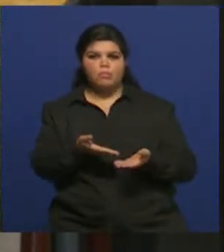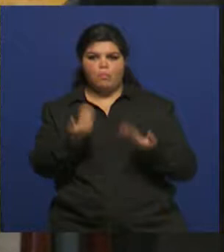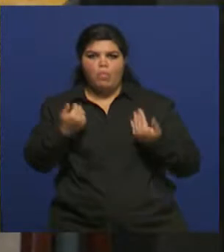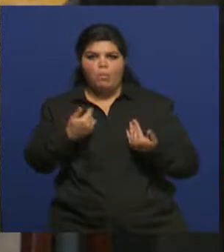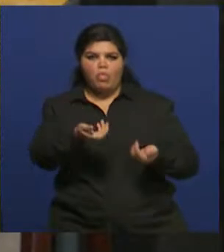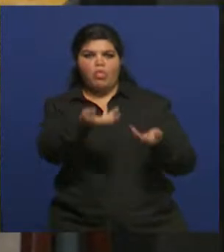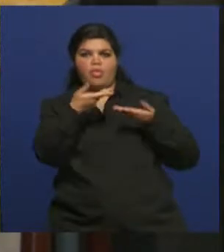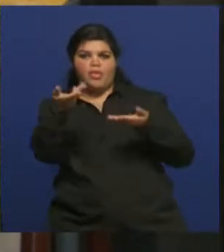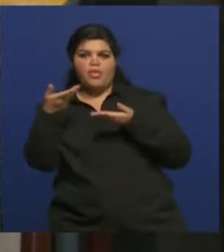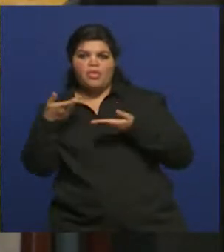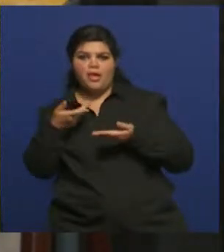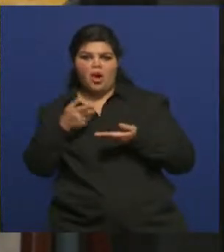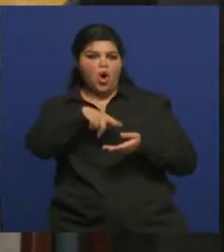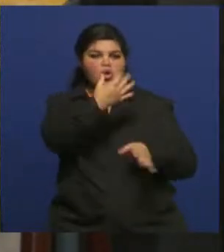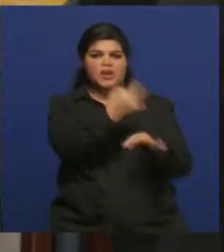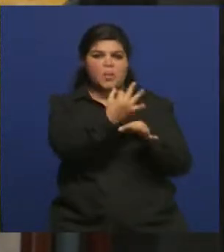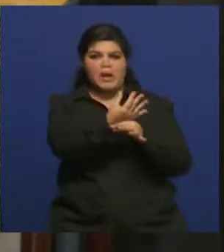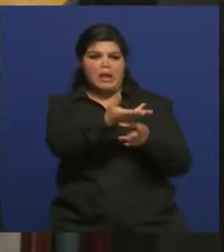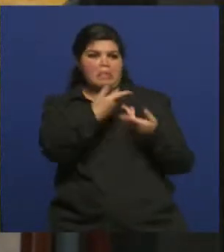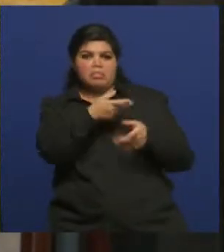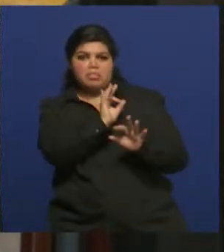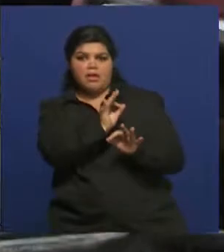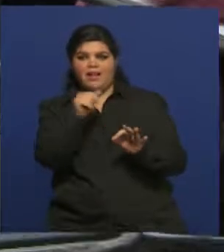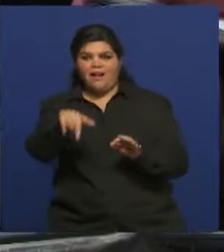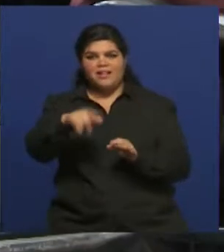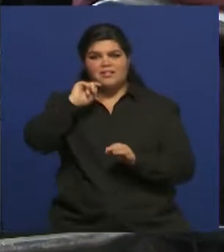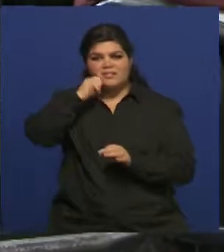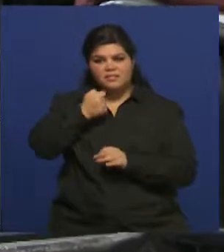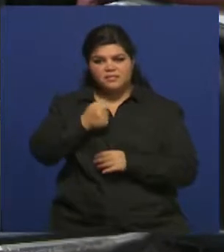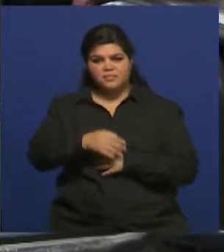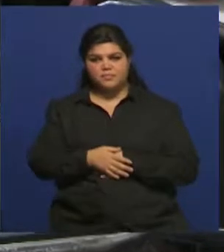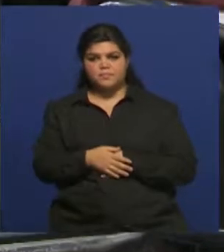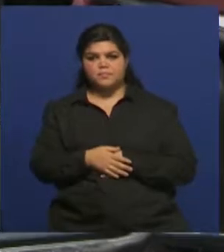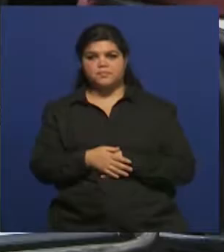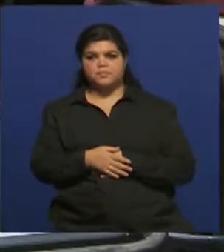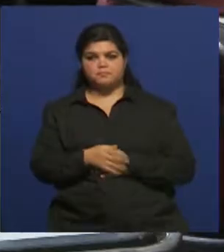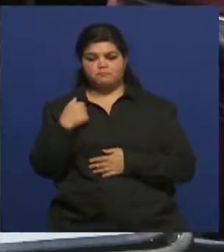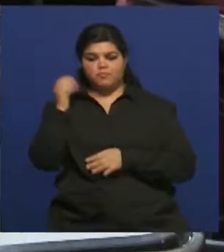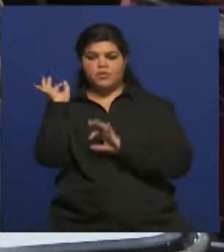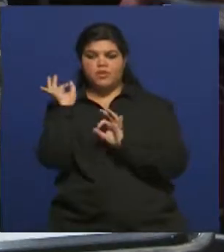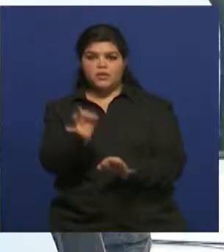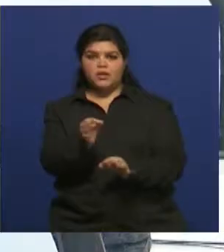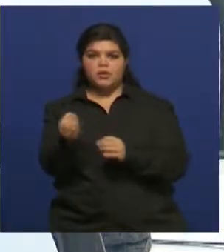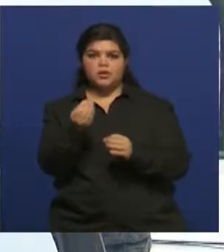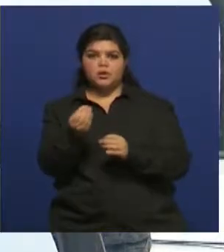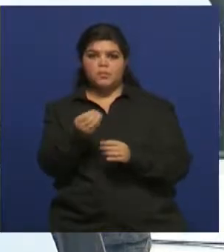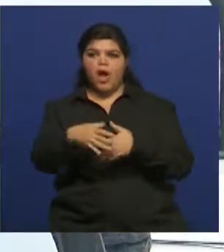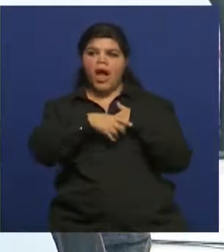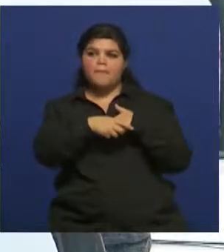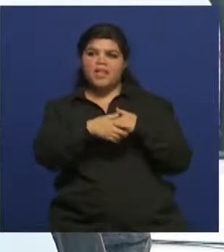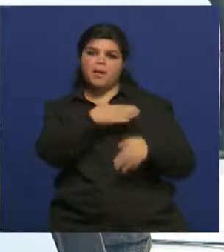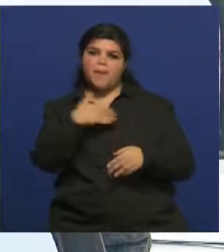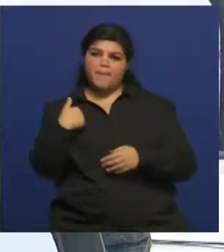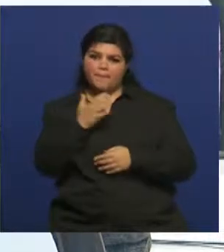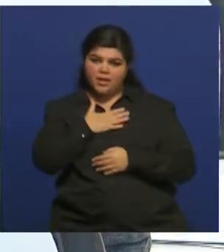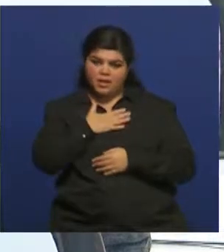otra escuela mejor no te lo dan. Por eso está bueno. Yo llegué a la fundación de medio de una amiga de mi mamá